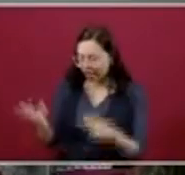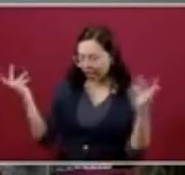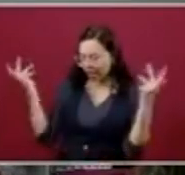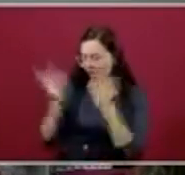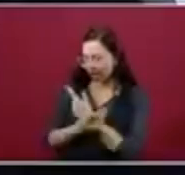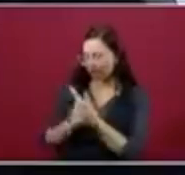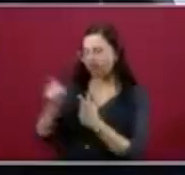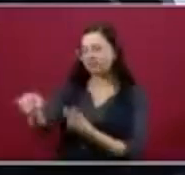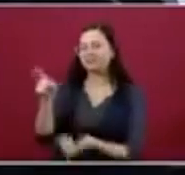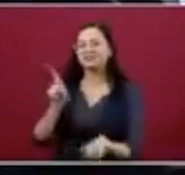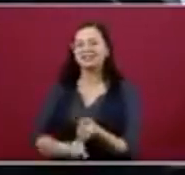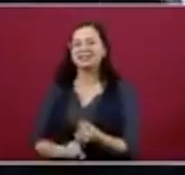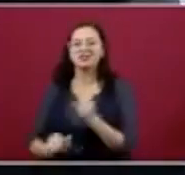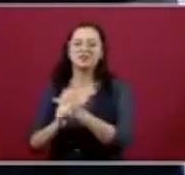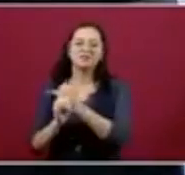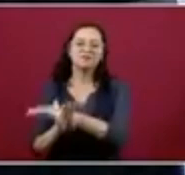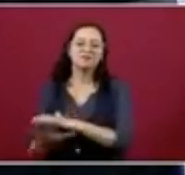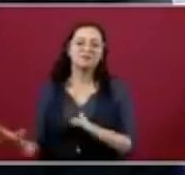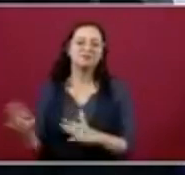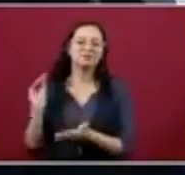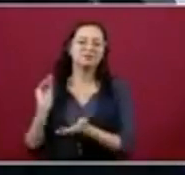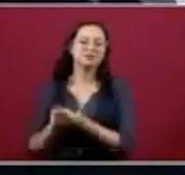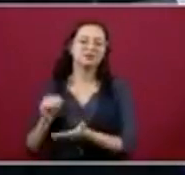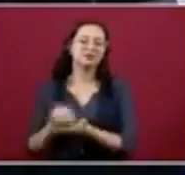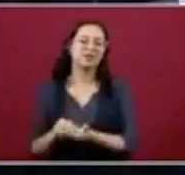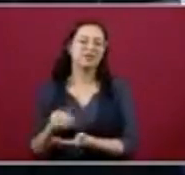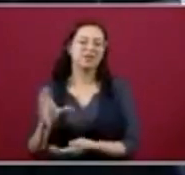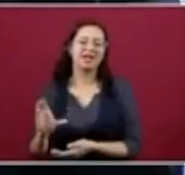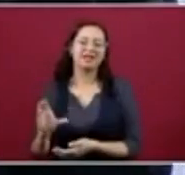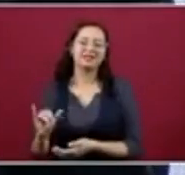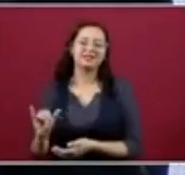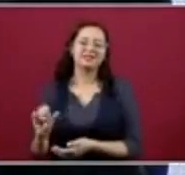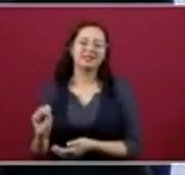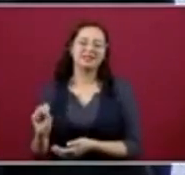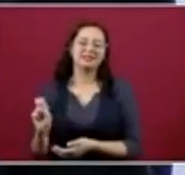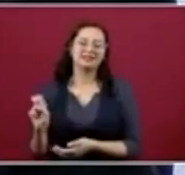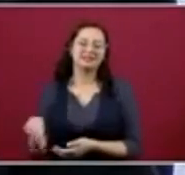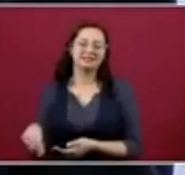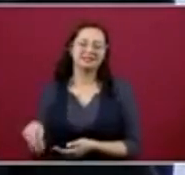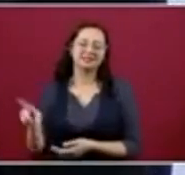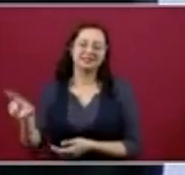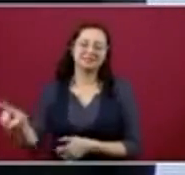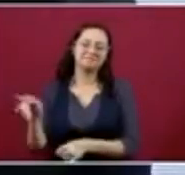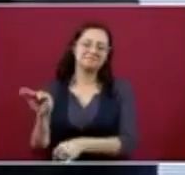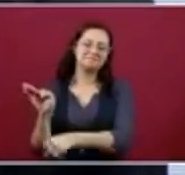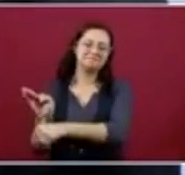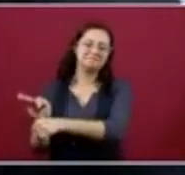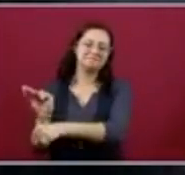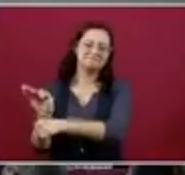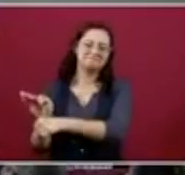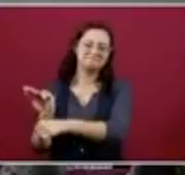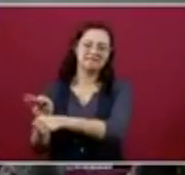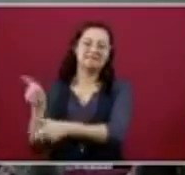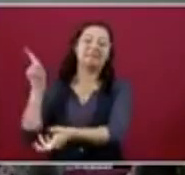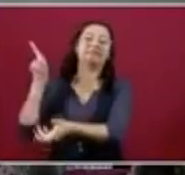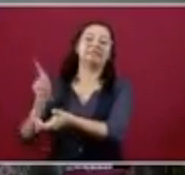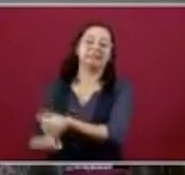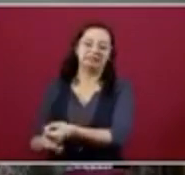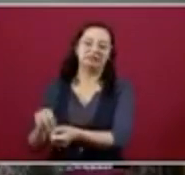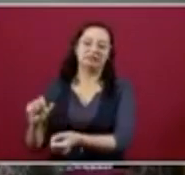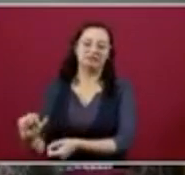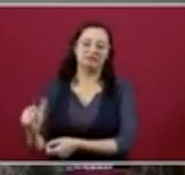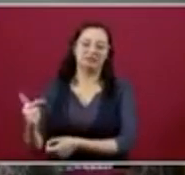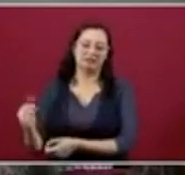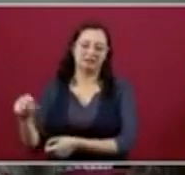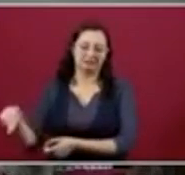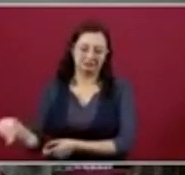toda esa información estaba custodiada todavía por esta institución. Pueden pasar